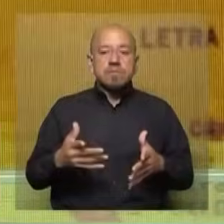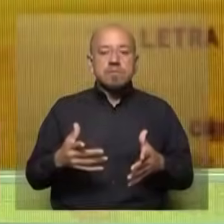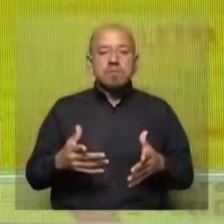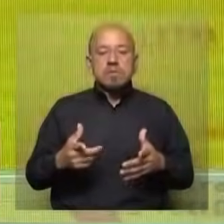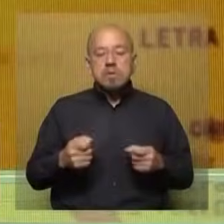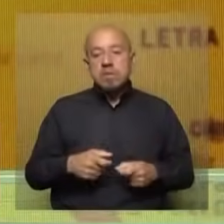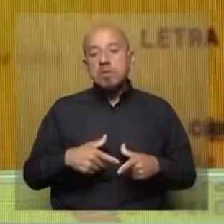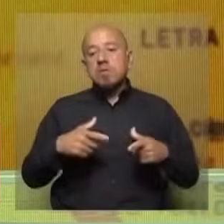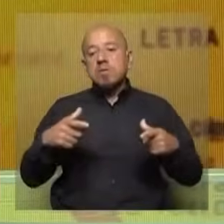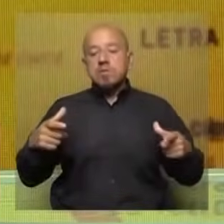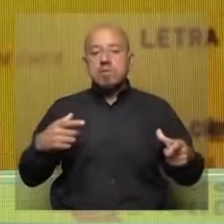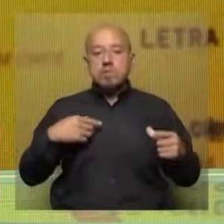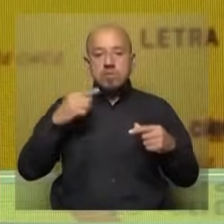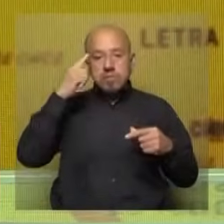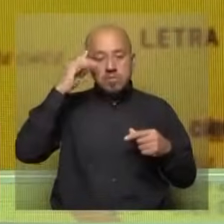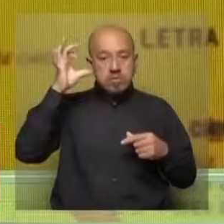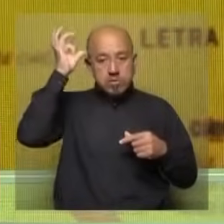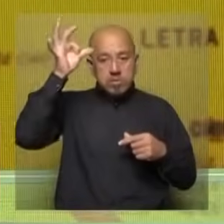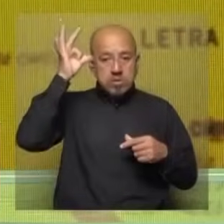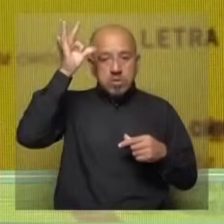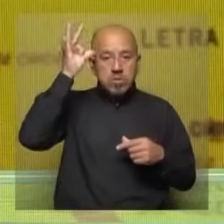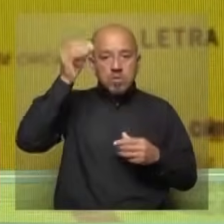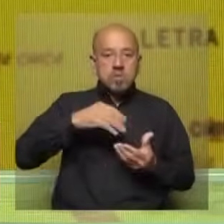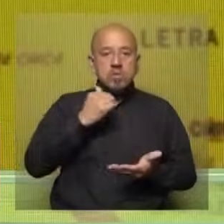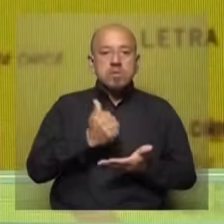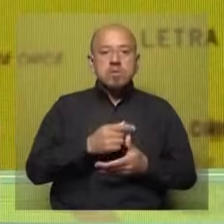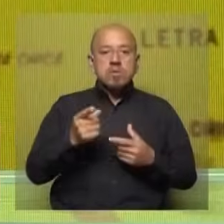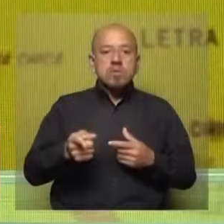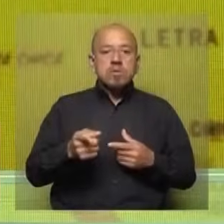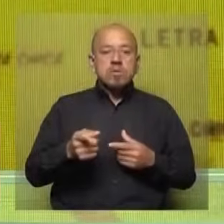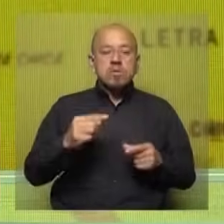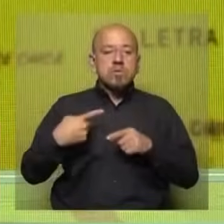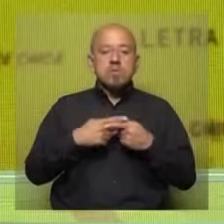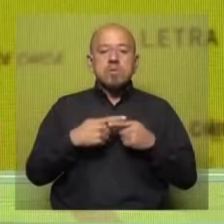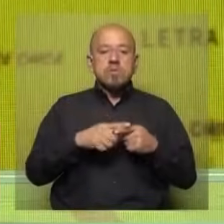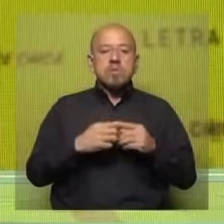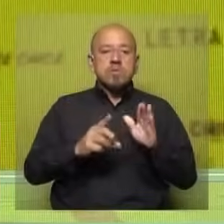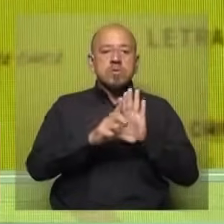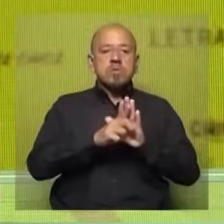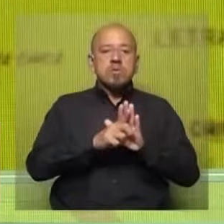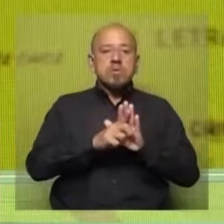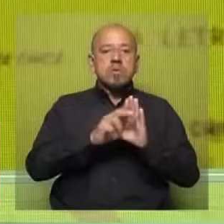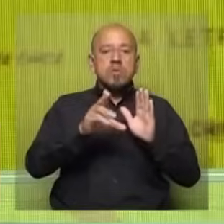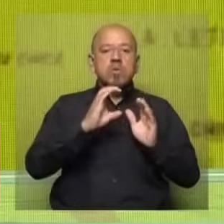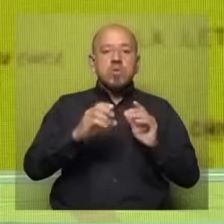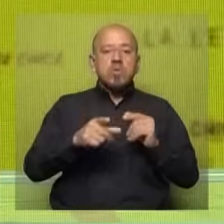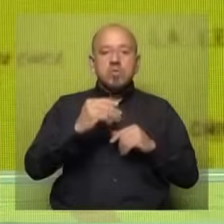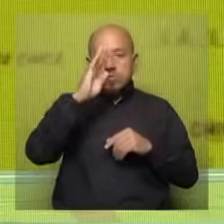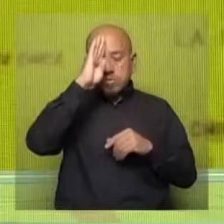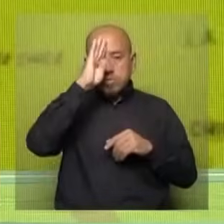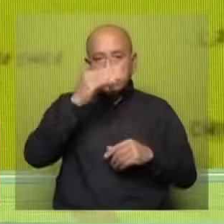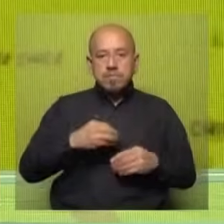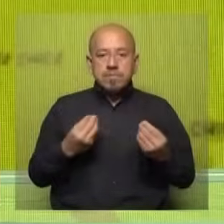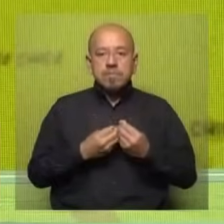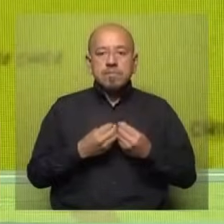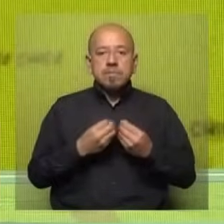visión. Como senadora, participé en el Senado durante la discusión de la ley de urgente consideración. Aprendí muchísimo